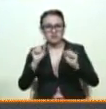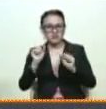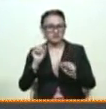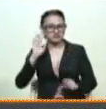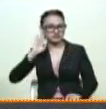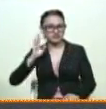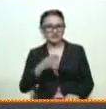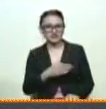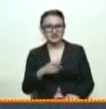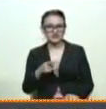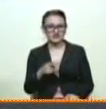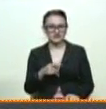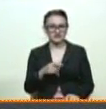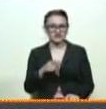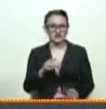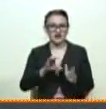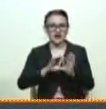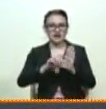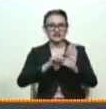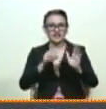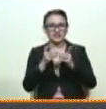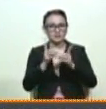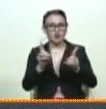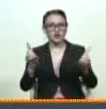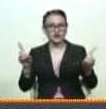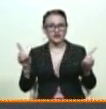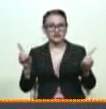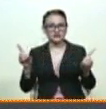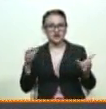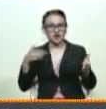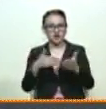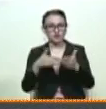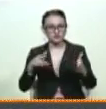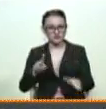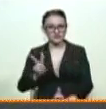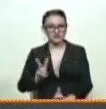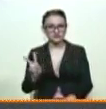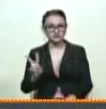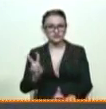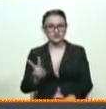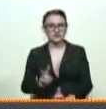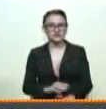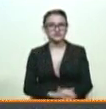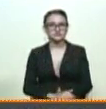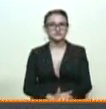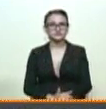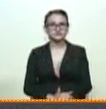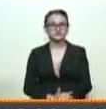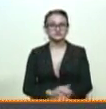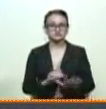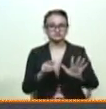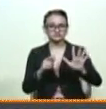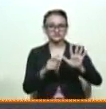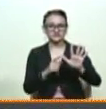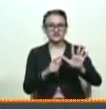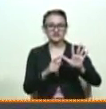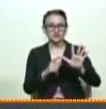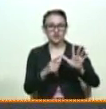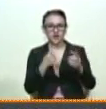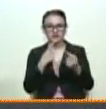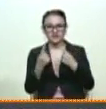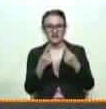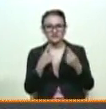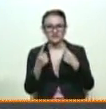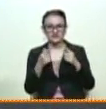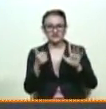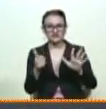absurdos la aplicación de la Carta Democrática en contra del país. Cinco, la entrevista del